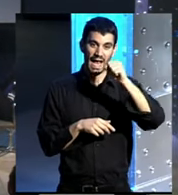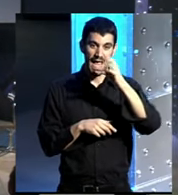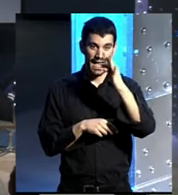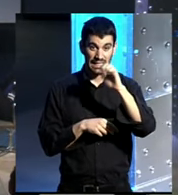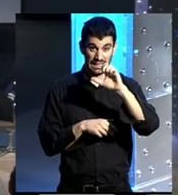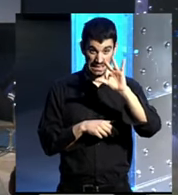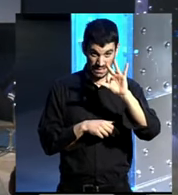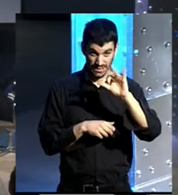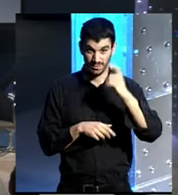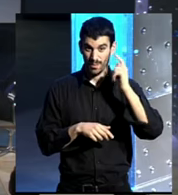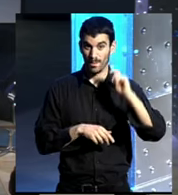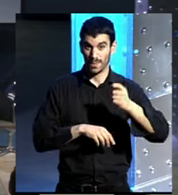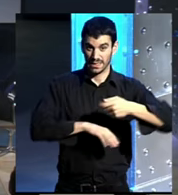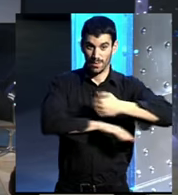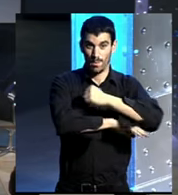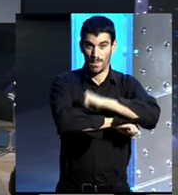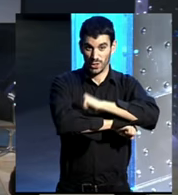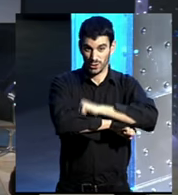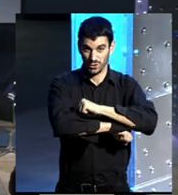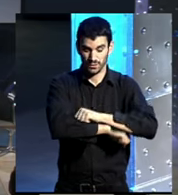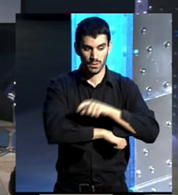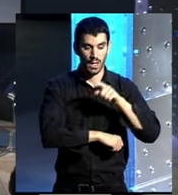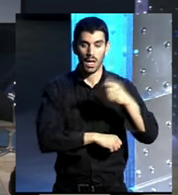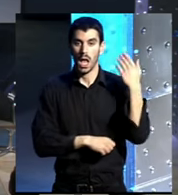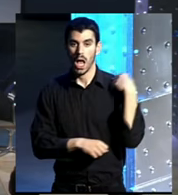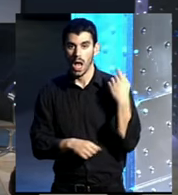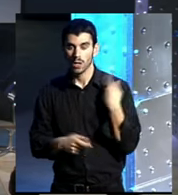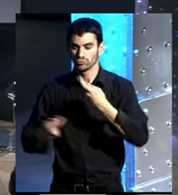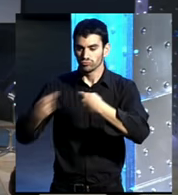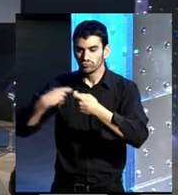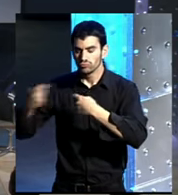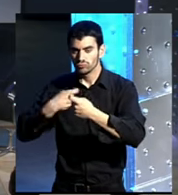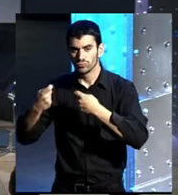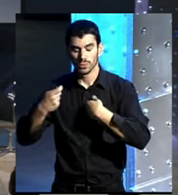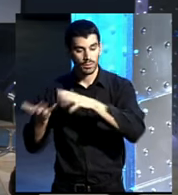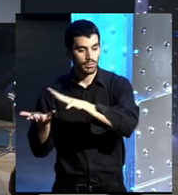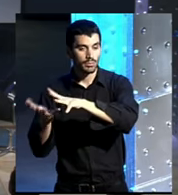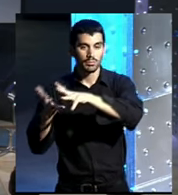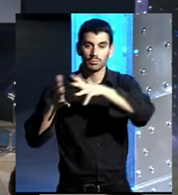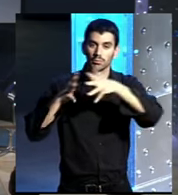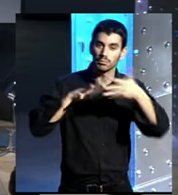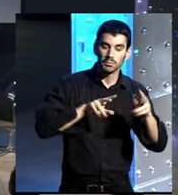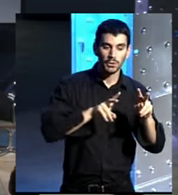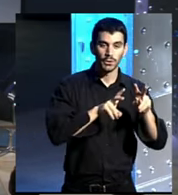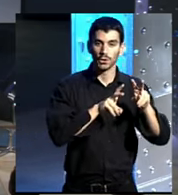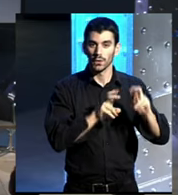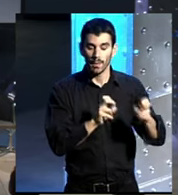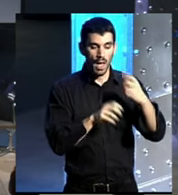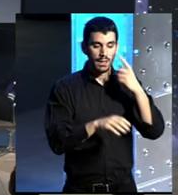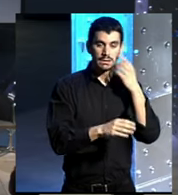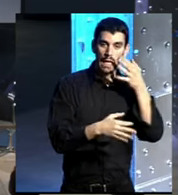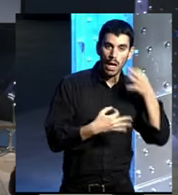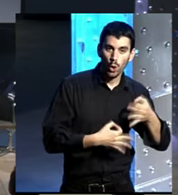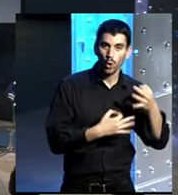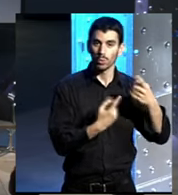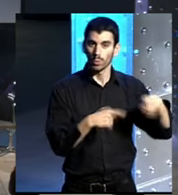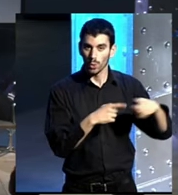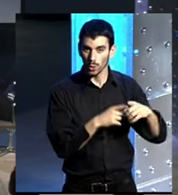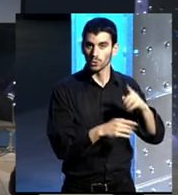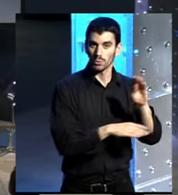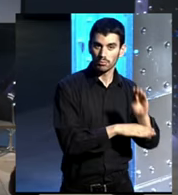la fundación Bill y Melinda Gates con su mujer y principalmente se enfocan en temas de salud. El segundo